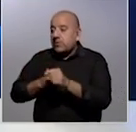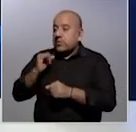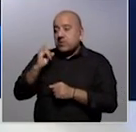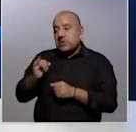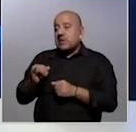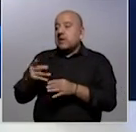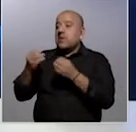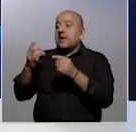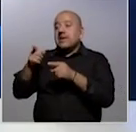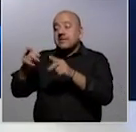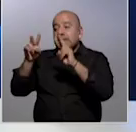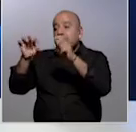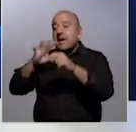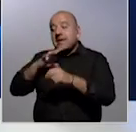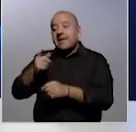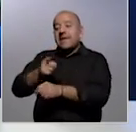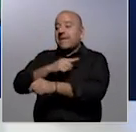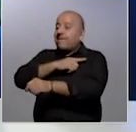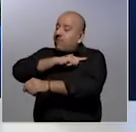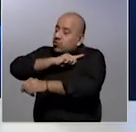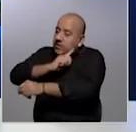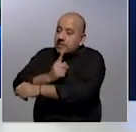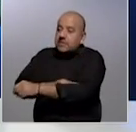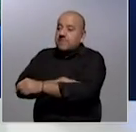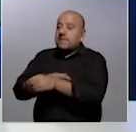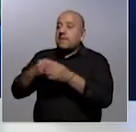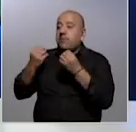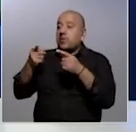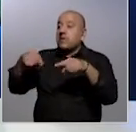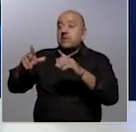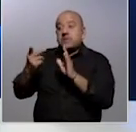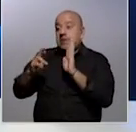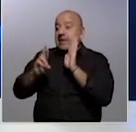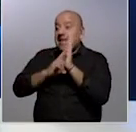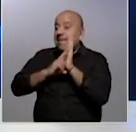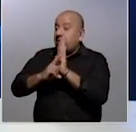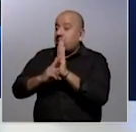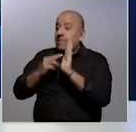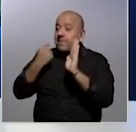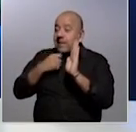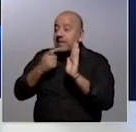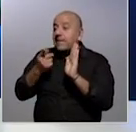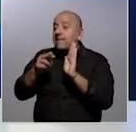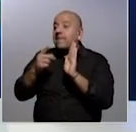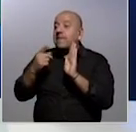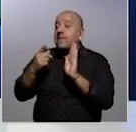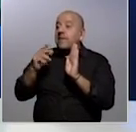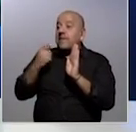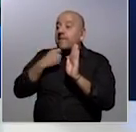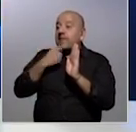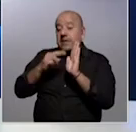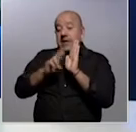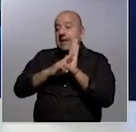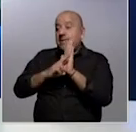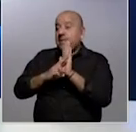este fortalecer en este y bueno sin si no se va a reglamentar o está pendiente esa reglamentación igual hay que seguir